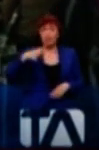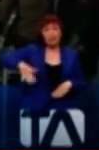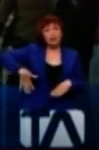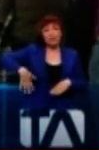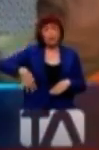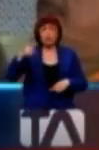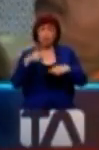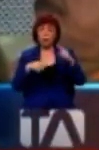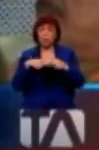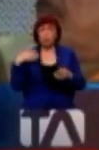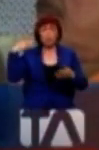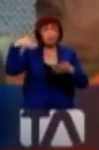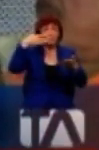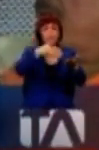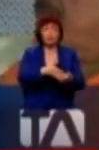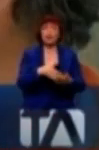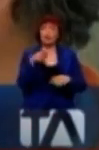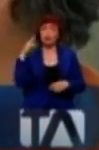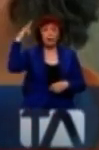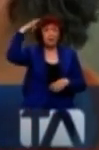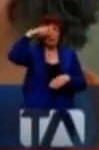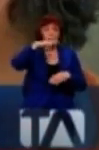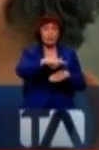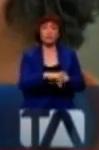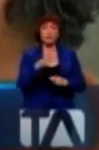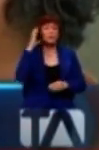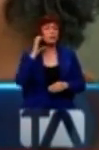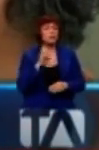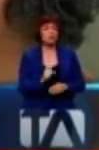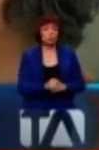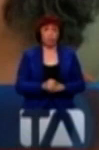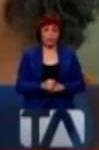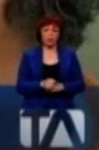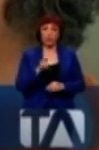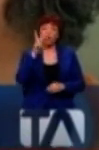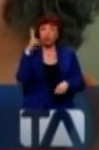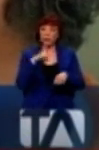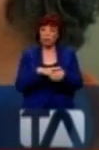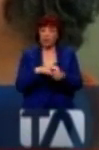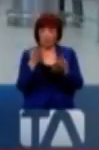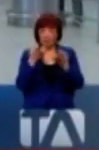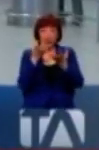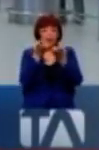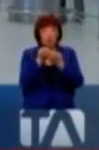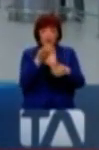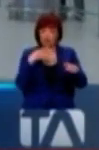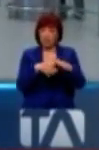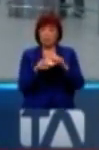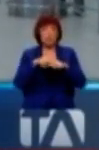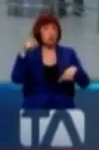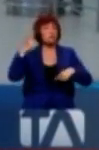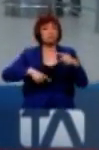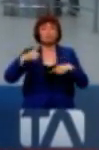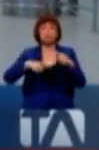y la imposibilidad de aterrizar en el aeropuerto Mariscal Amar de Cuenca tras dos intentos. La compañía, a través de un comunicado,